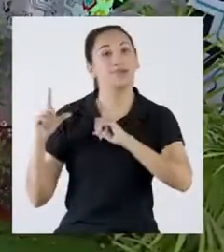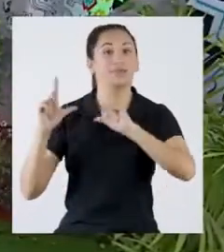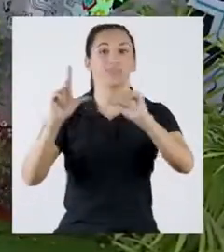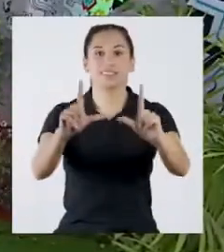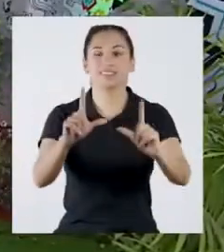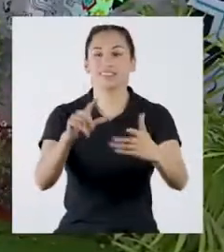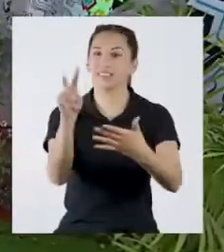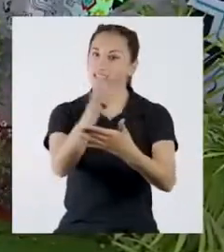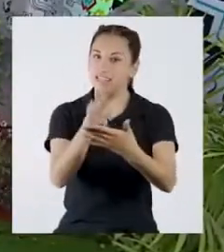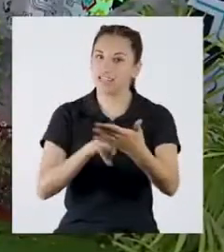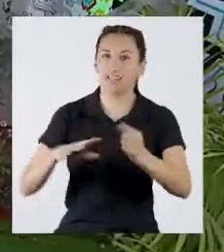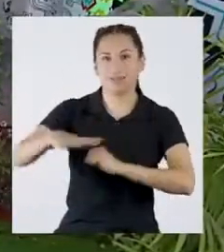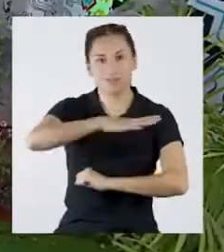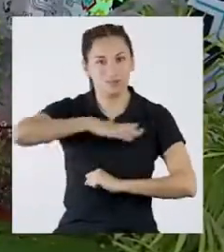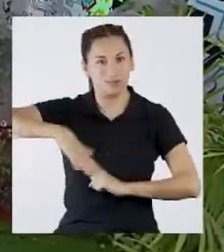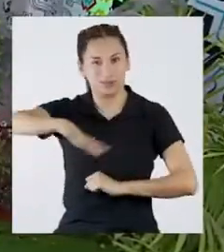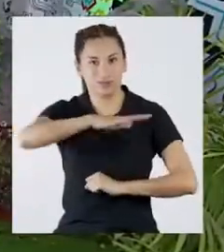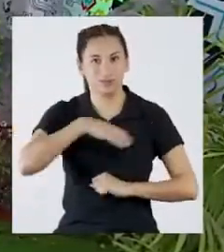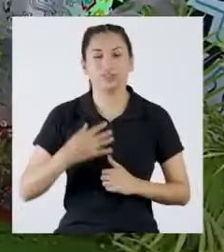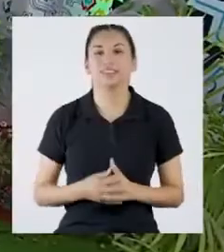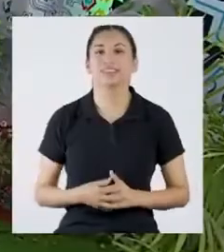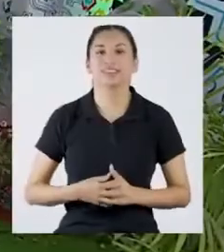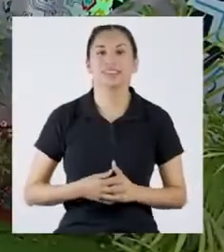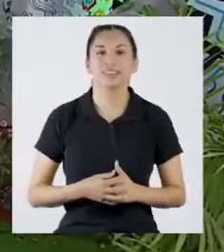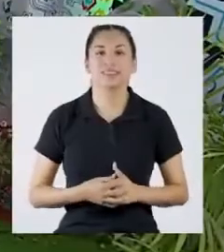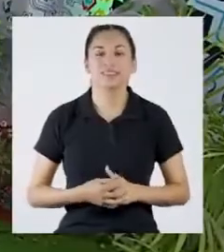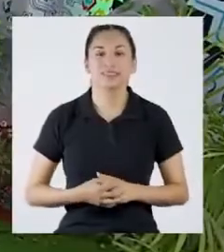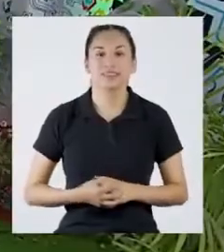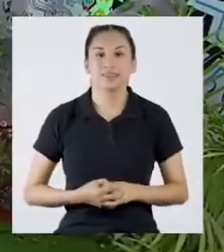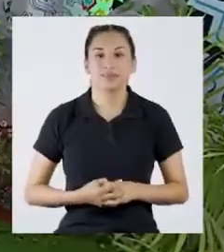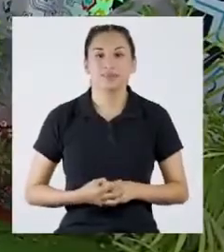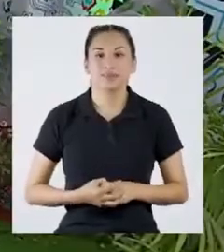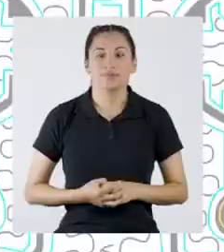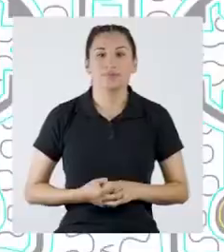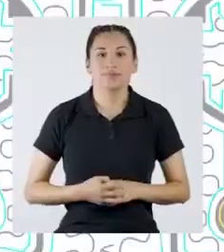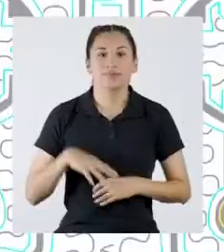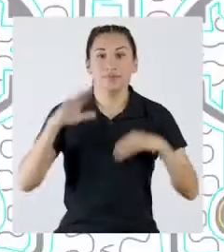¡Vamos con Leemos Juntos!